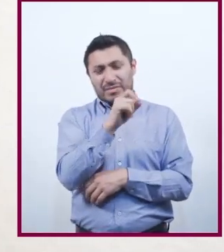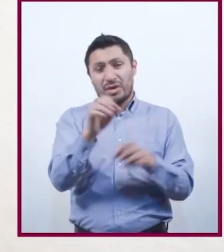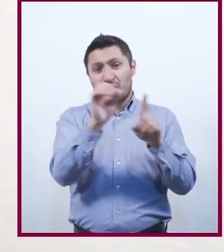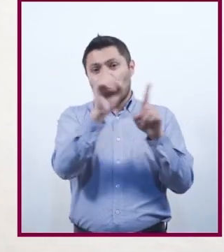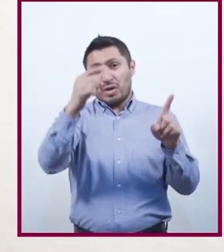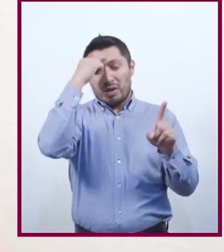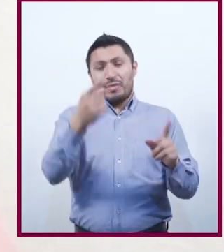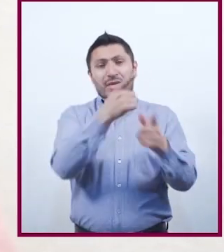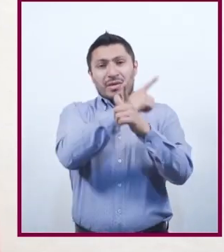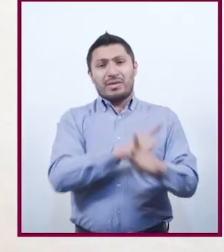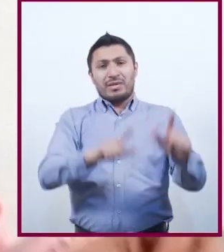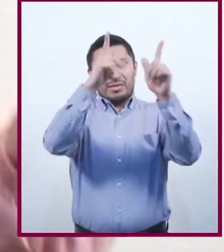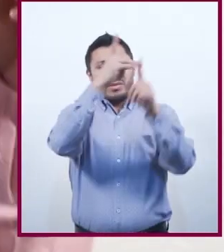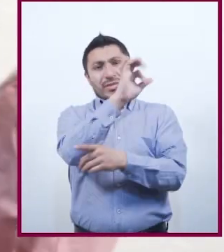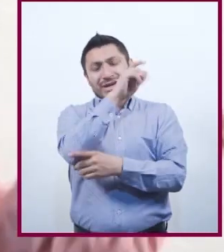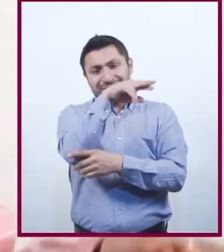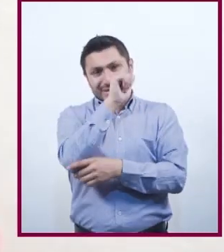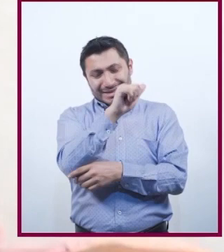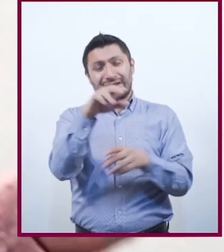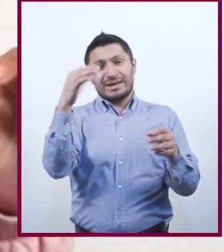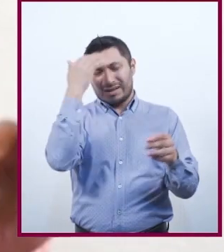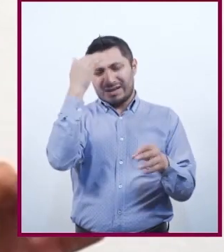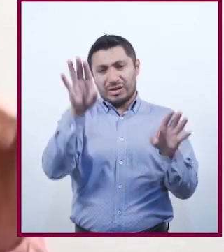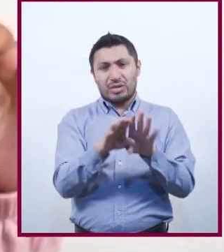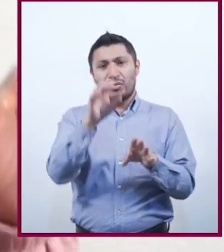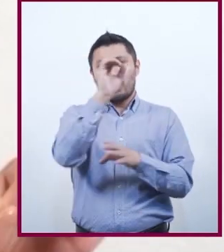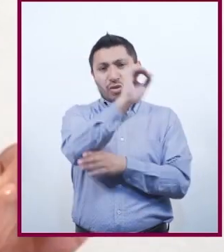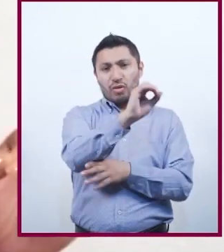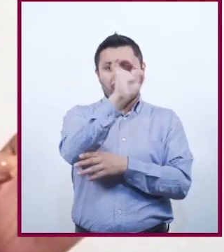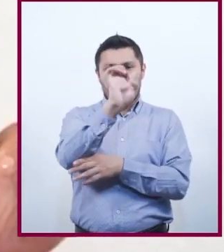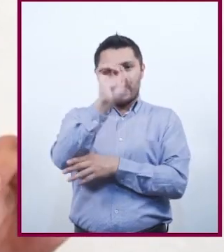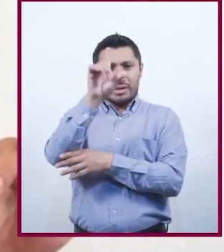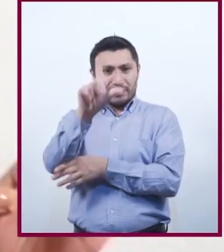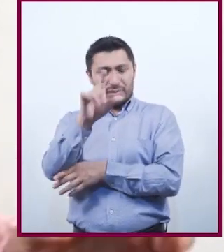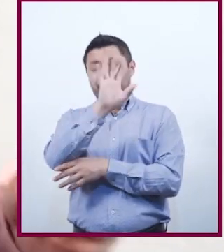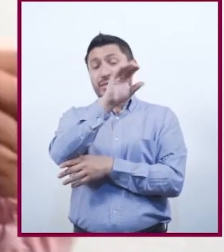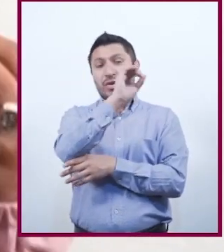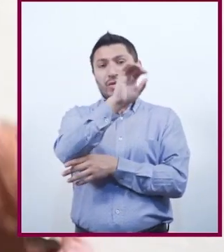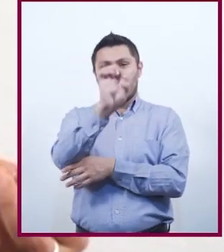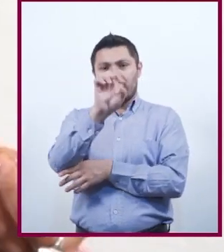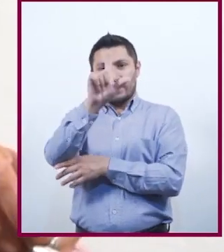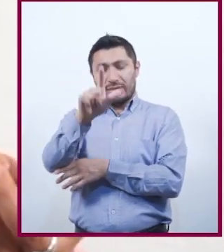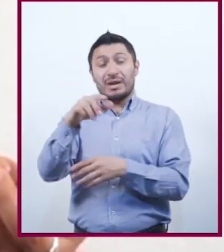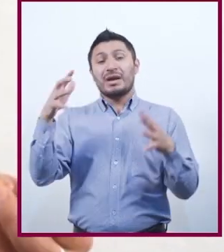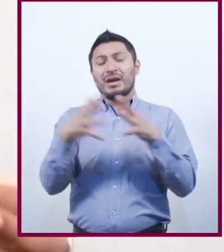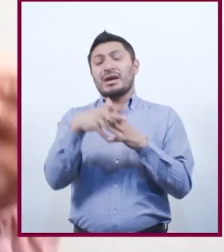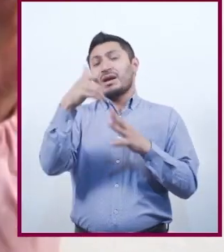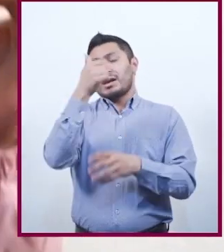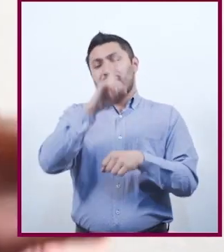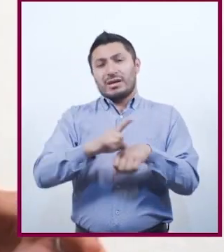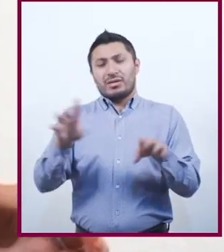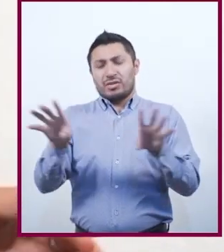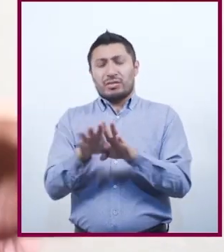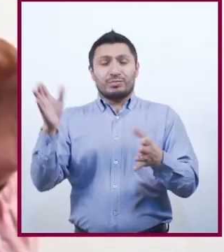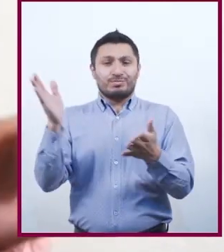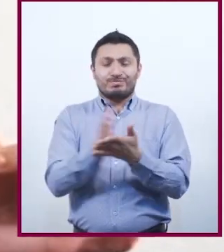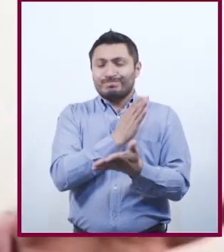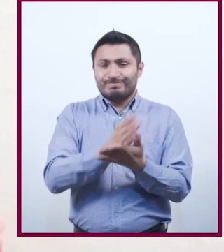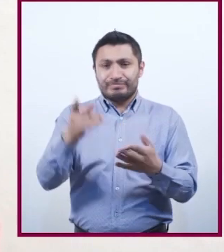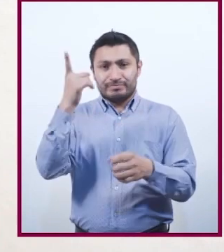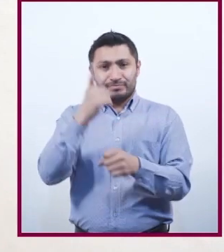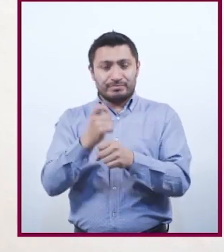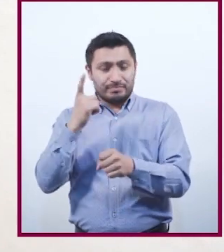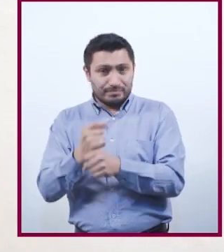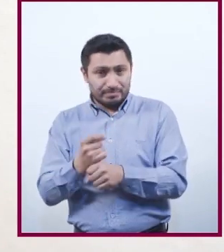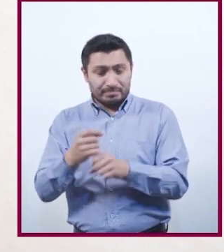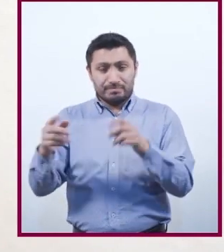fechas la Organización para la Liberación de Palestina, conocida como la OLP, la Guerra de los Seis Días fue un parteaguas para que se dieran